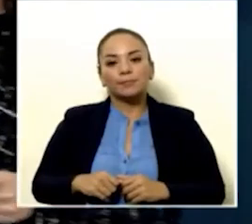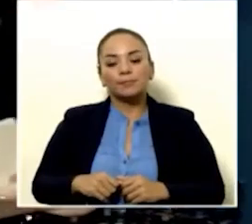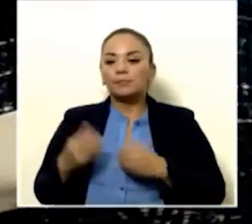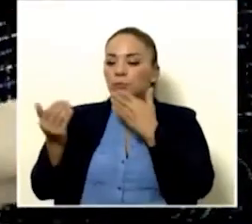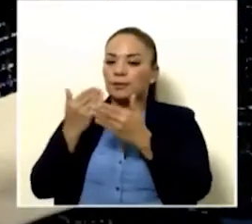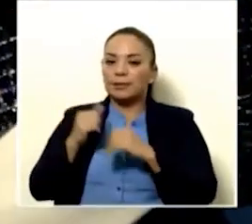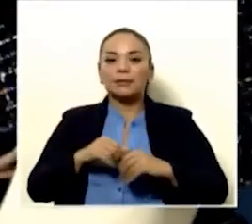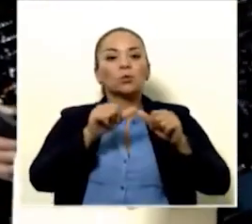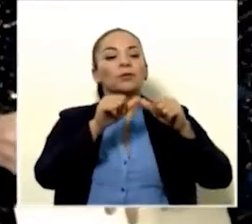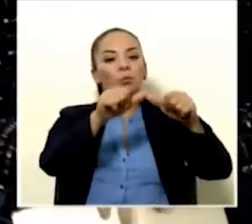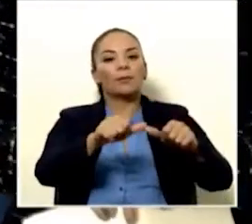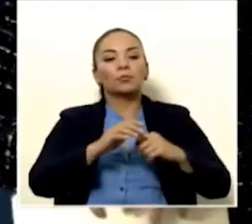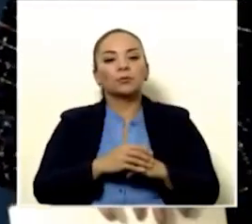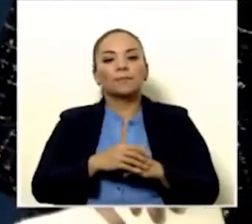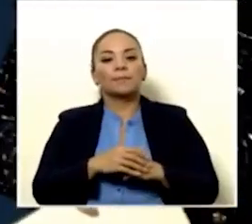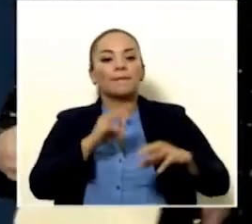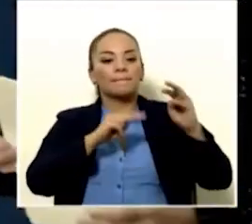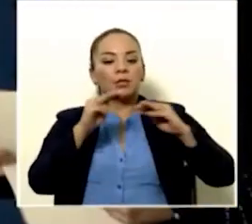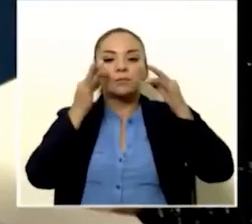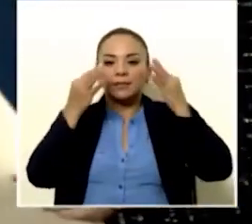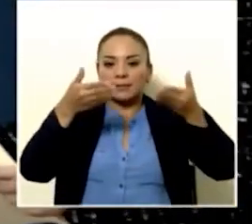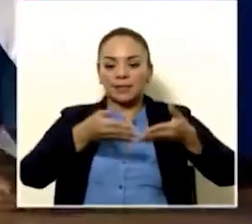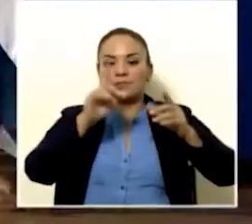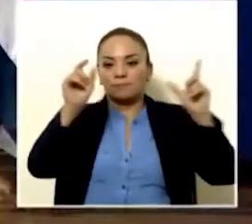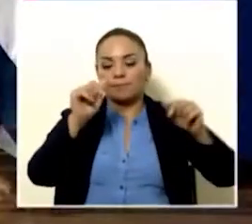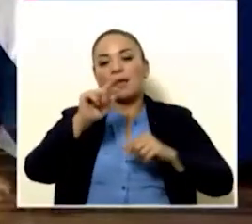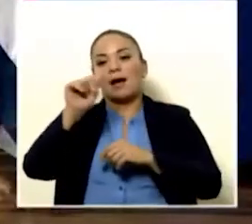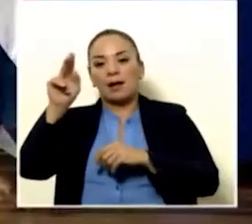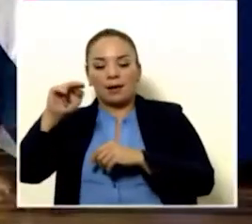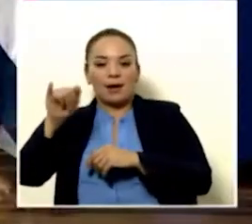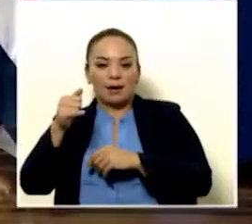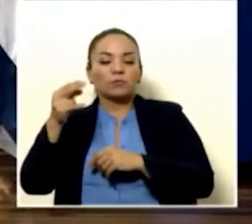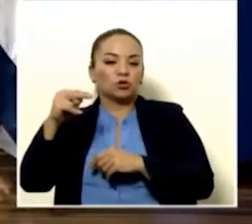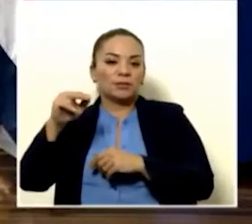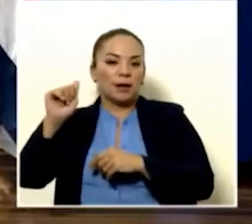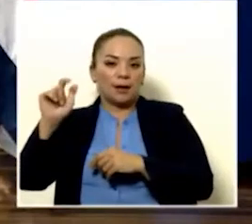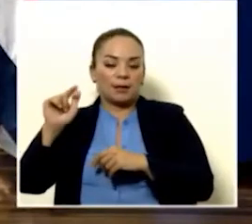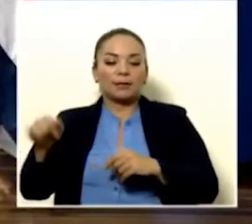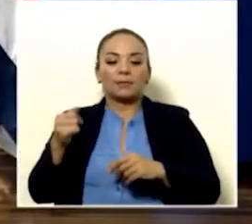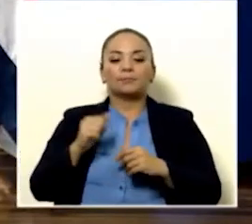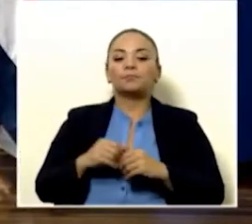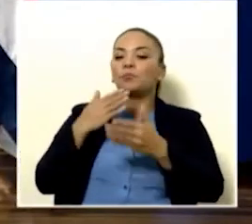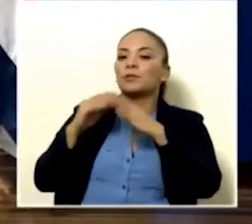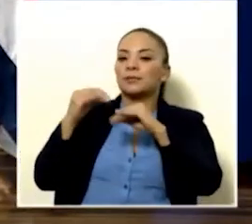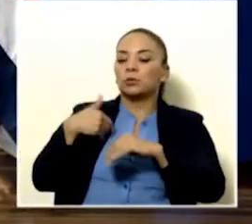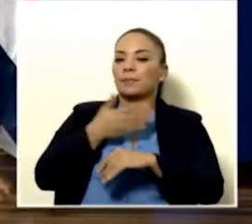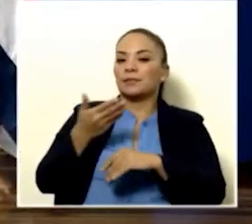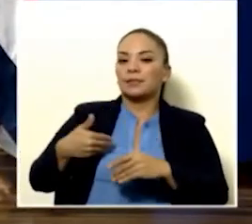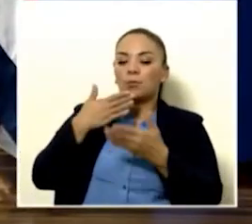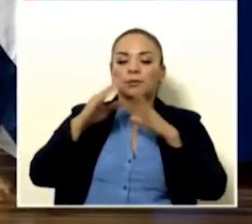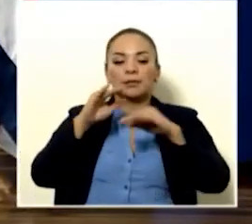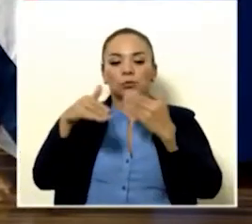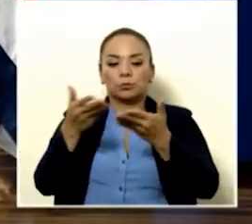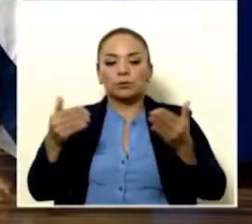Muchas gracias. Continuamos con los medios presenciales regionales. Alan Jara, de Noticias Alan Jara. Buenas tardes, señor presidente, y buenas tardes